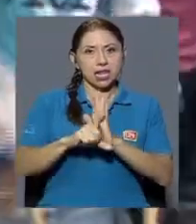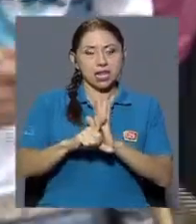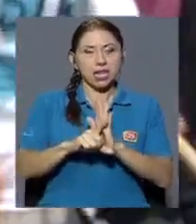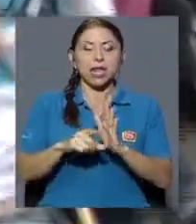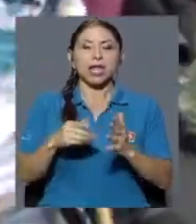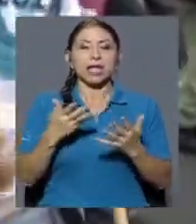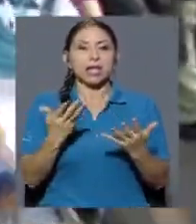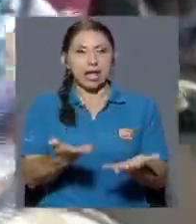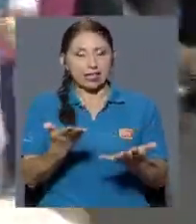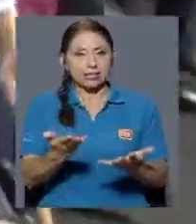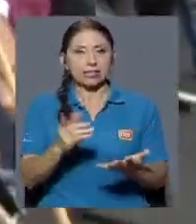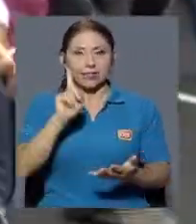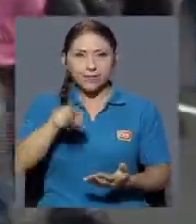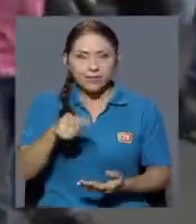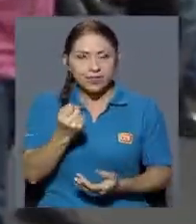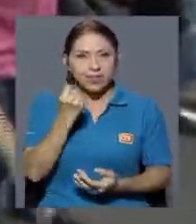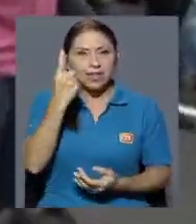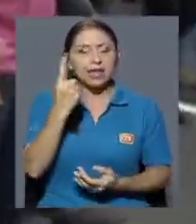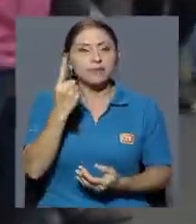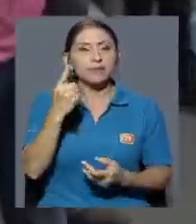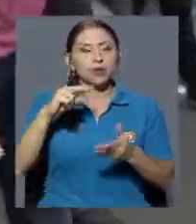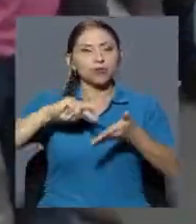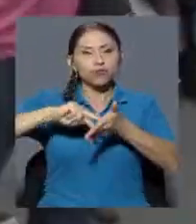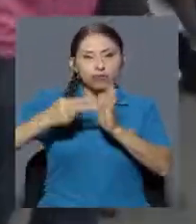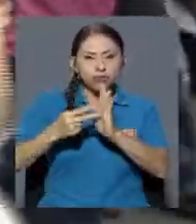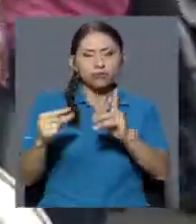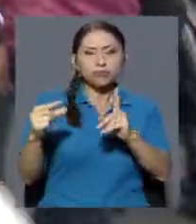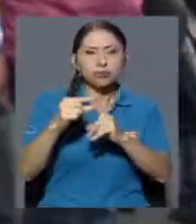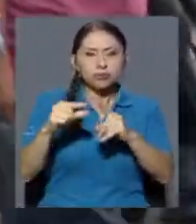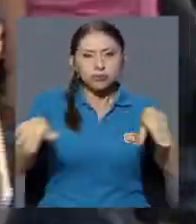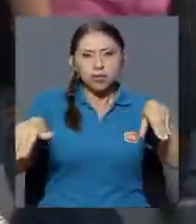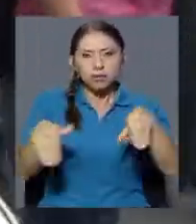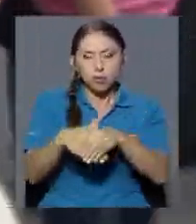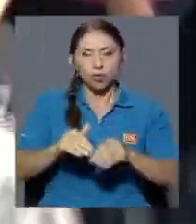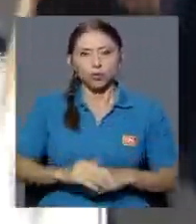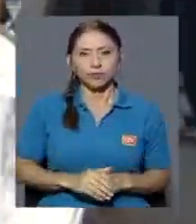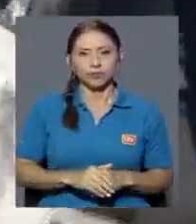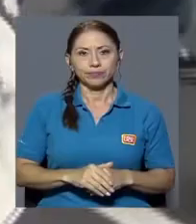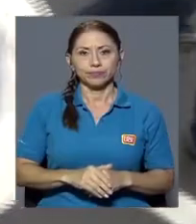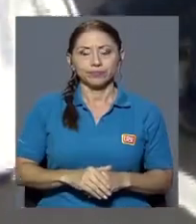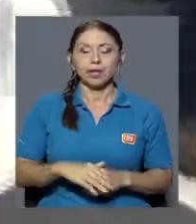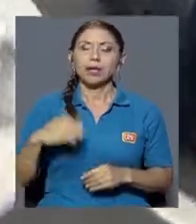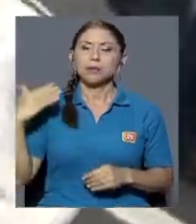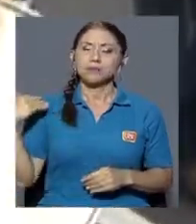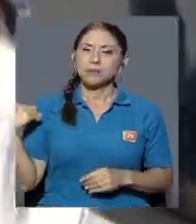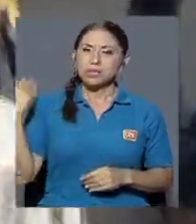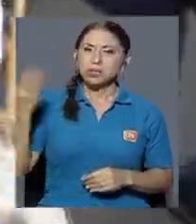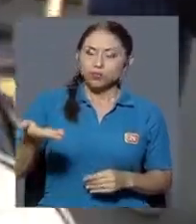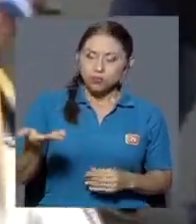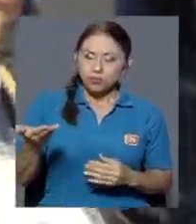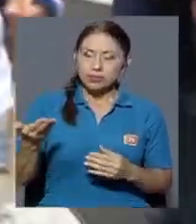que hay que entender un poco la concepción de matrimonio después de esto